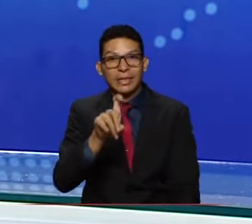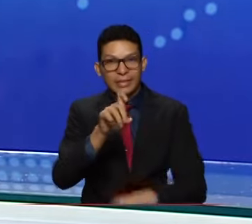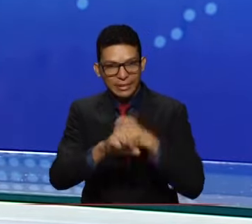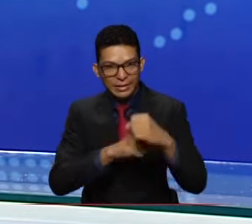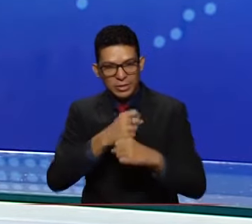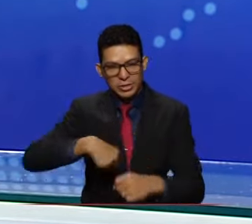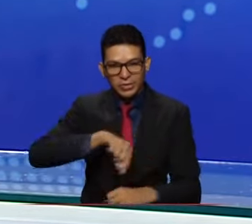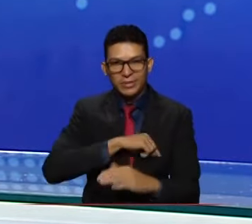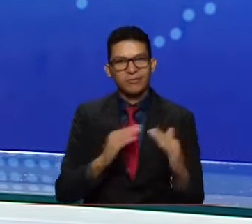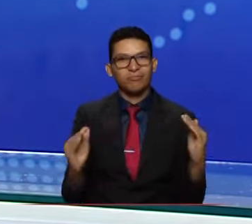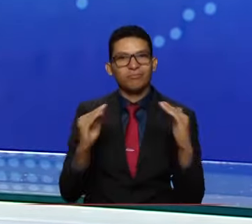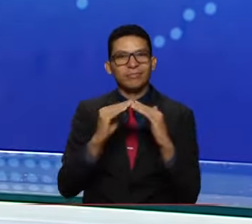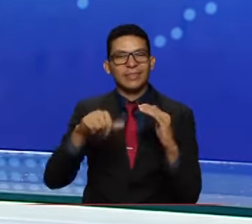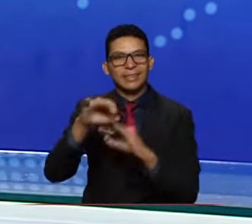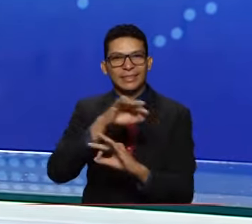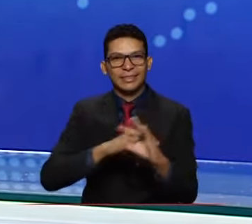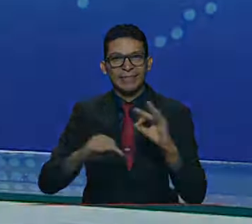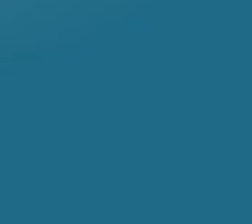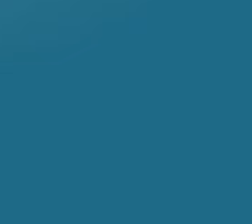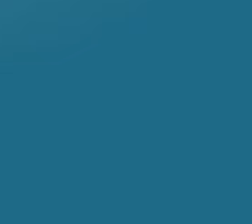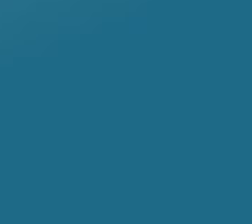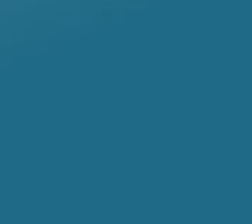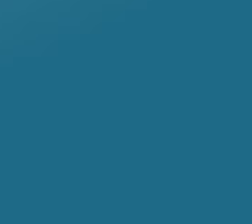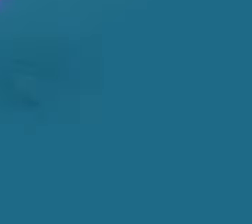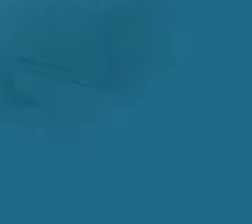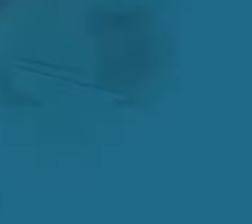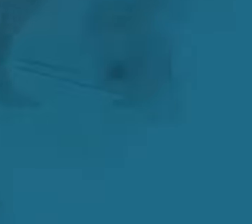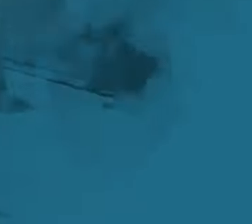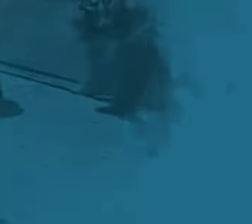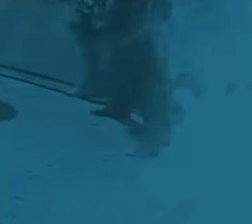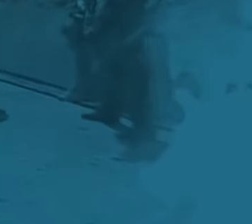de nuestra casa Telepacífico.